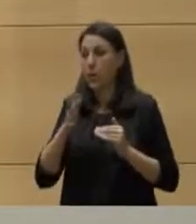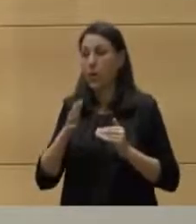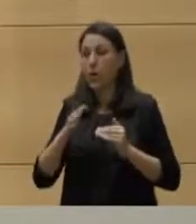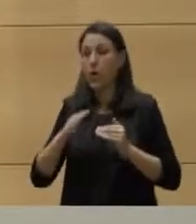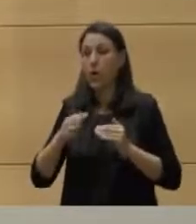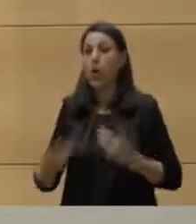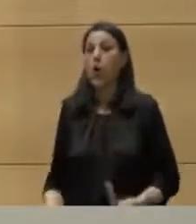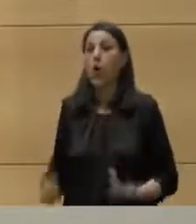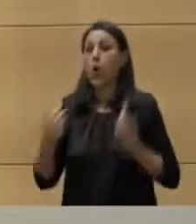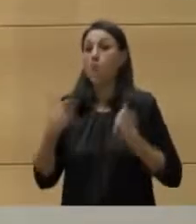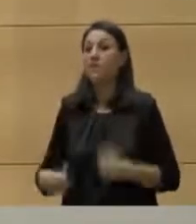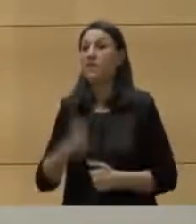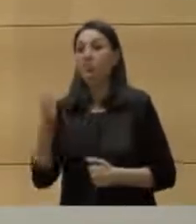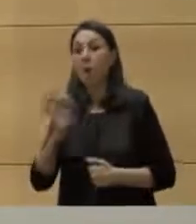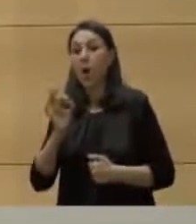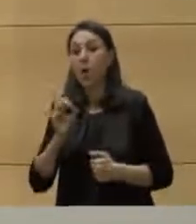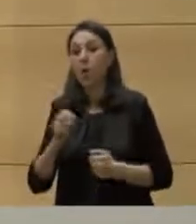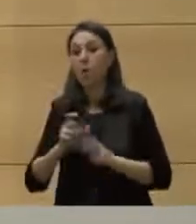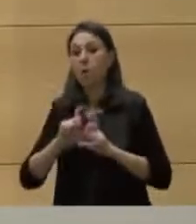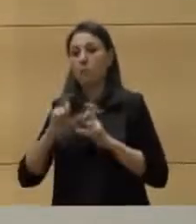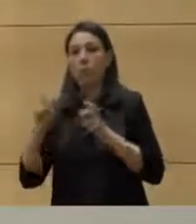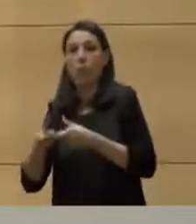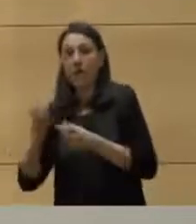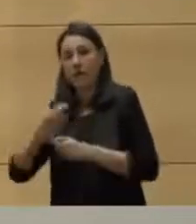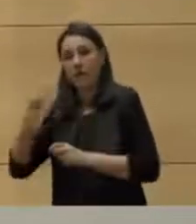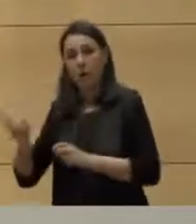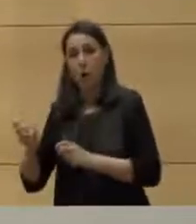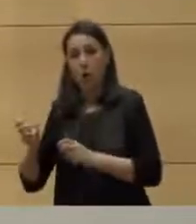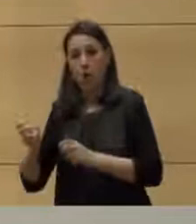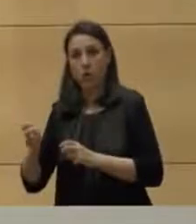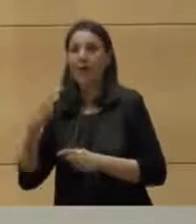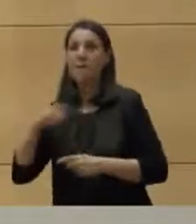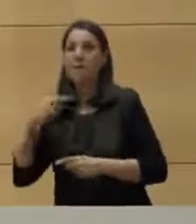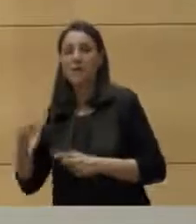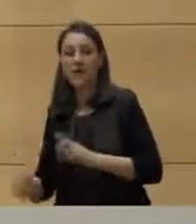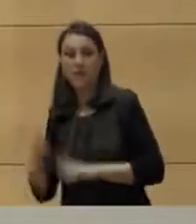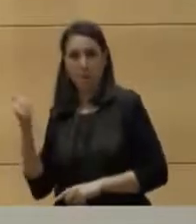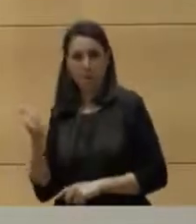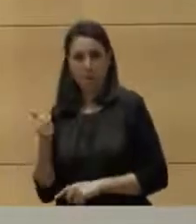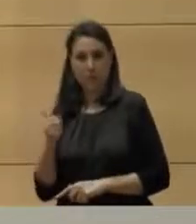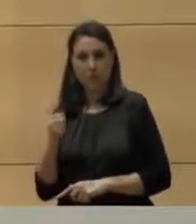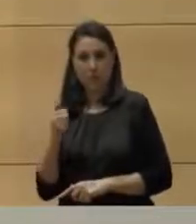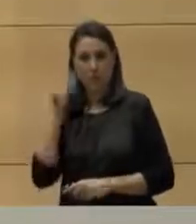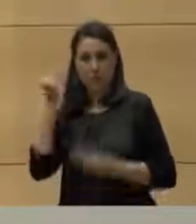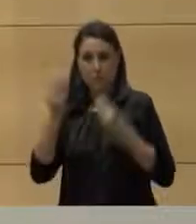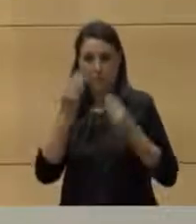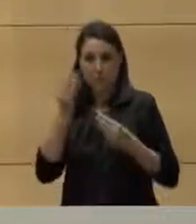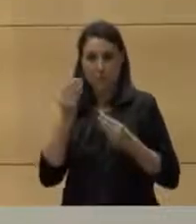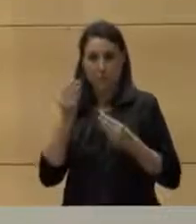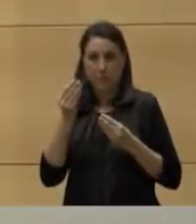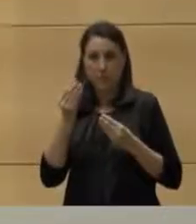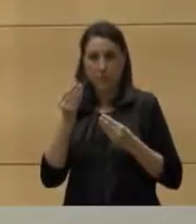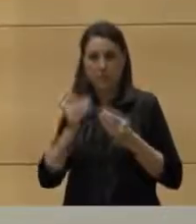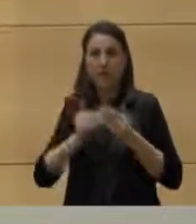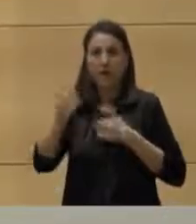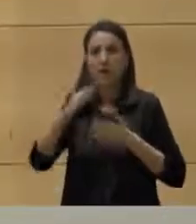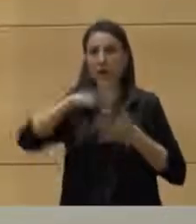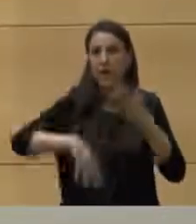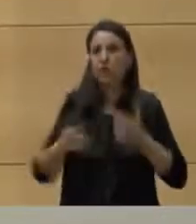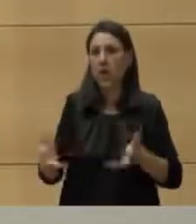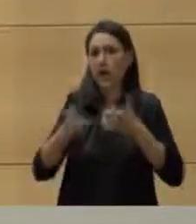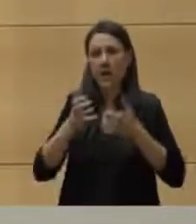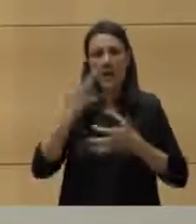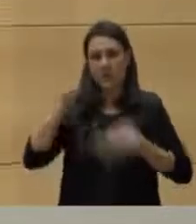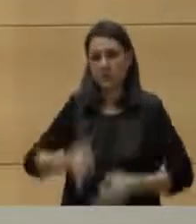competencias o porque los demás pierdan y Cataluña quede como una especie de primus inter pares. Pero hay